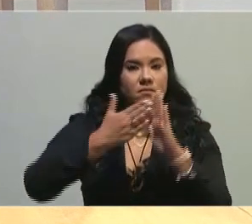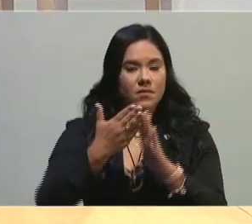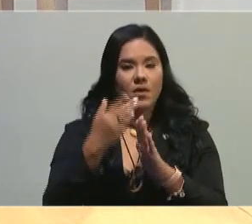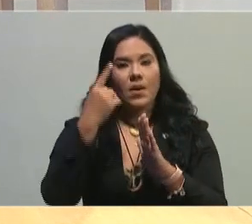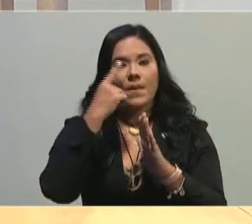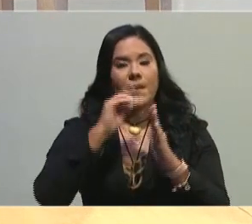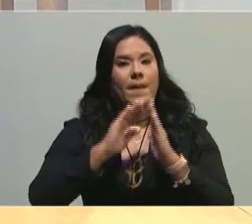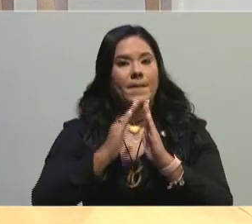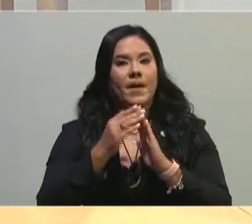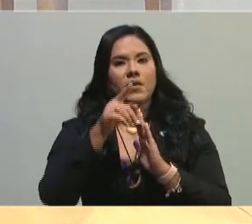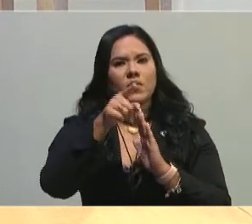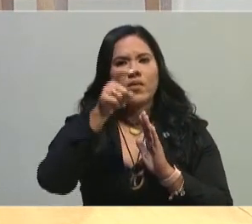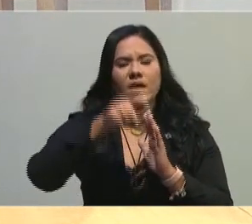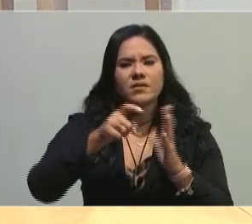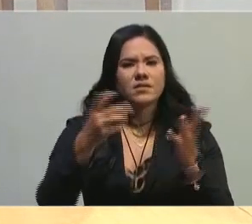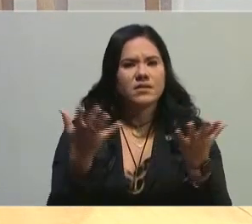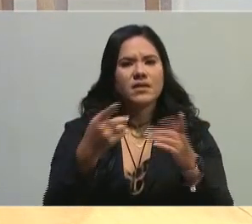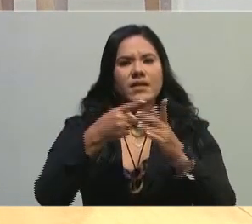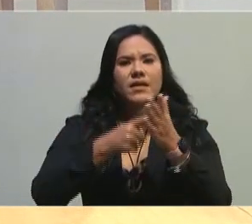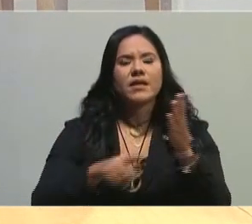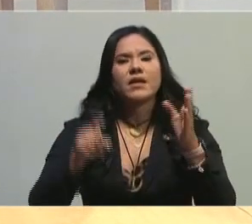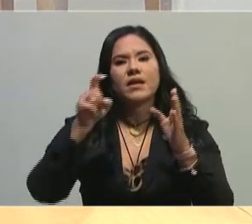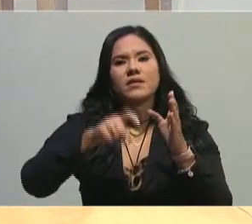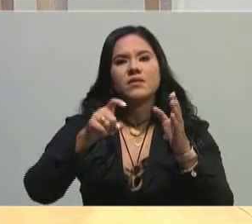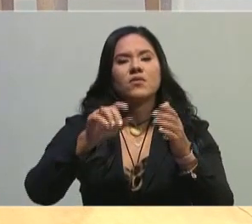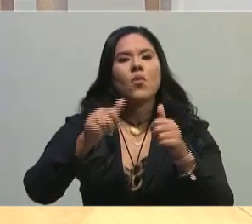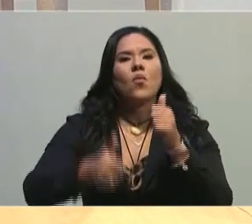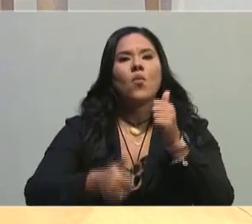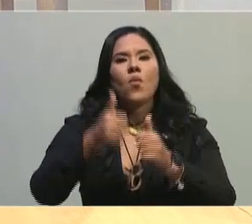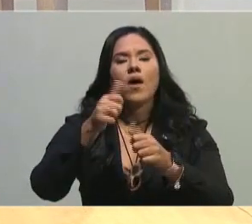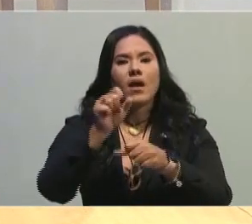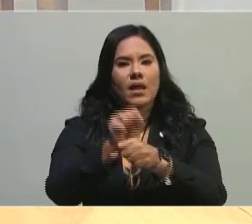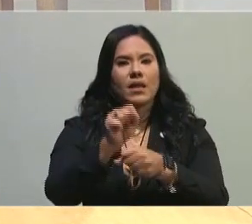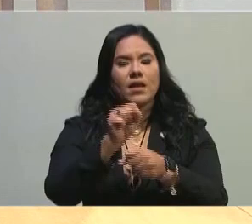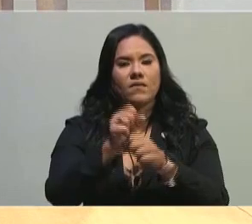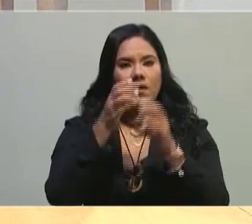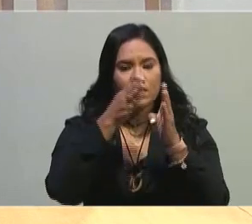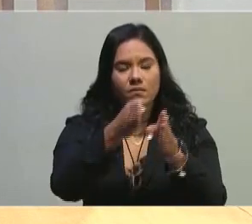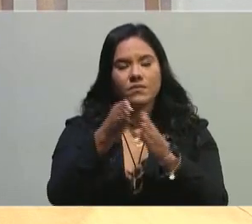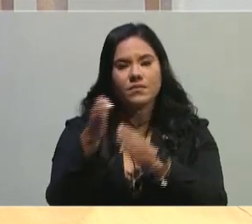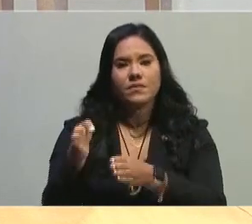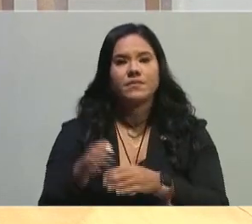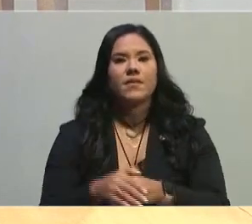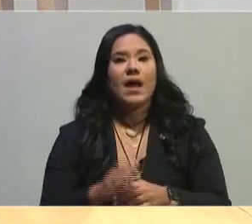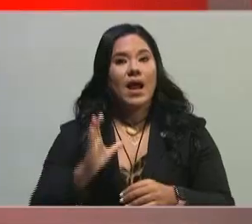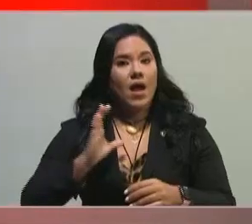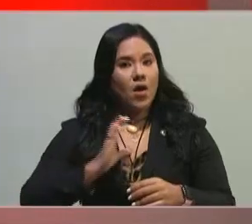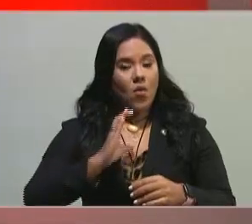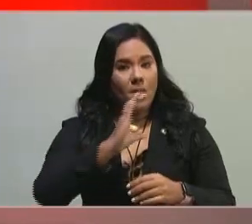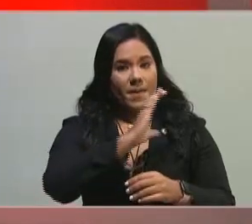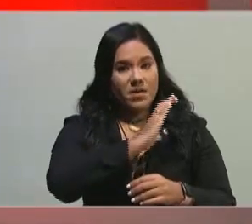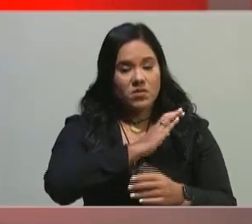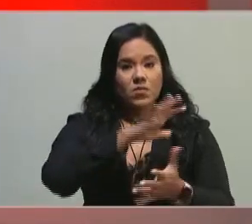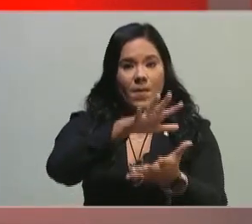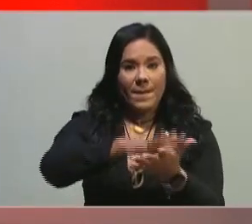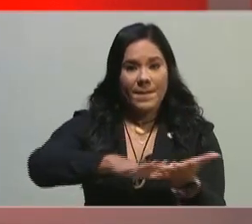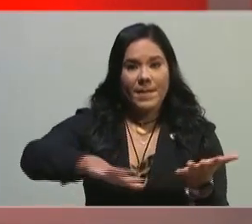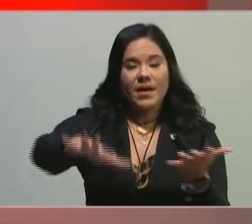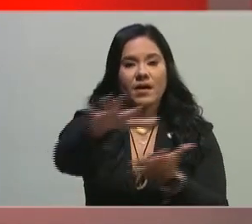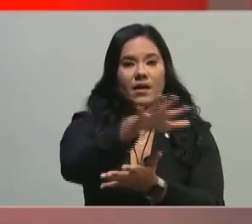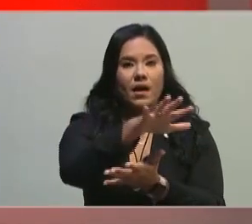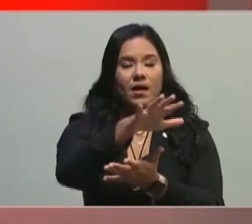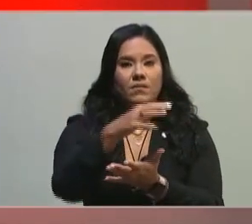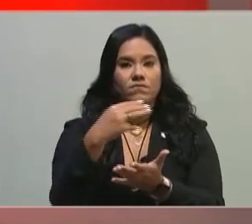donde se necesita y qué se necesita Cuáles son esos trabajos de campo que se hacen Mira la comisión barrial está